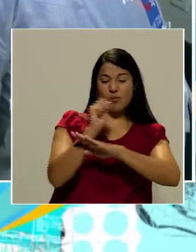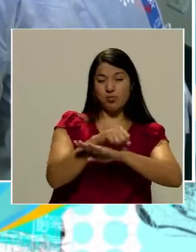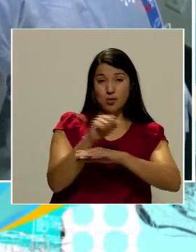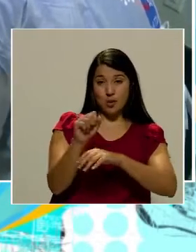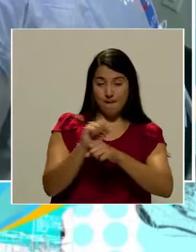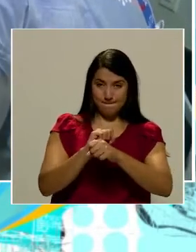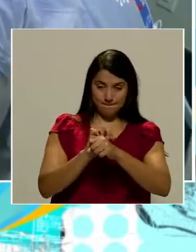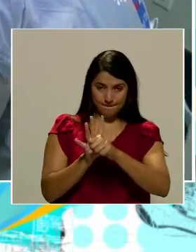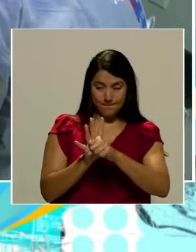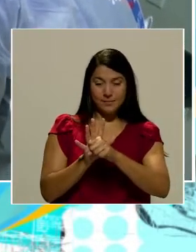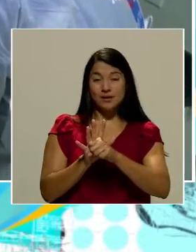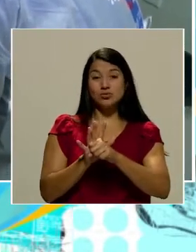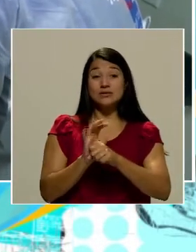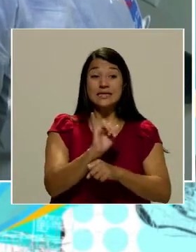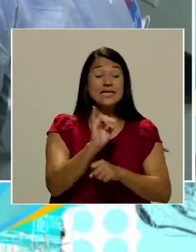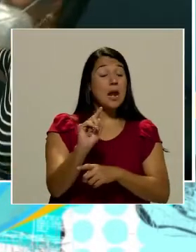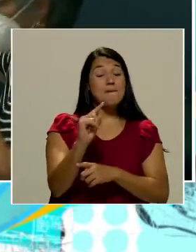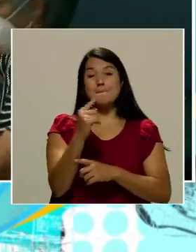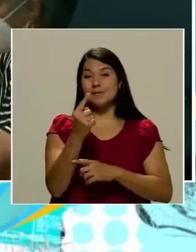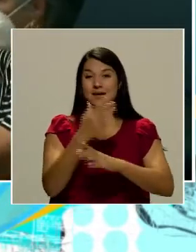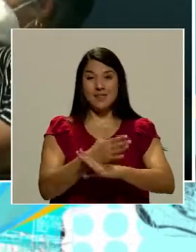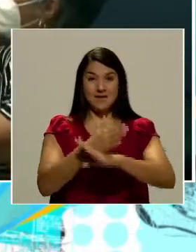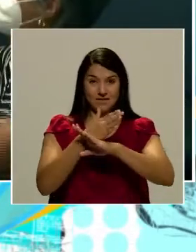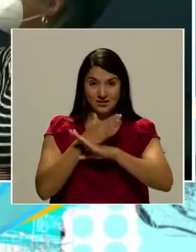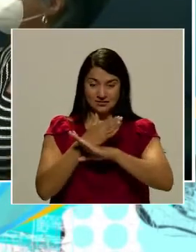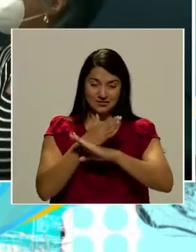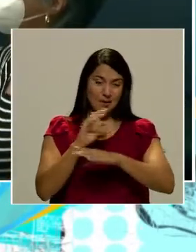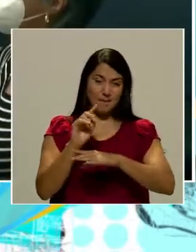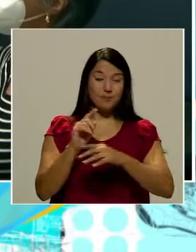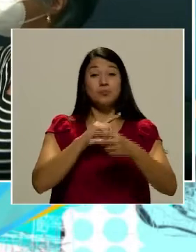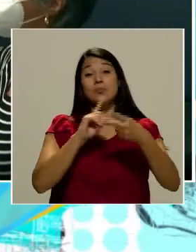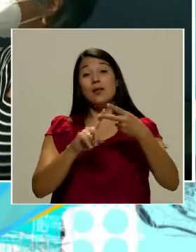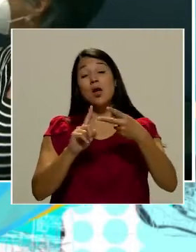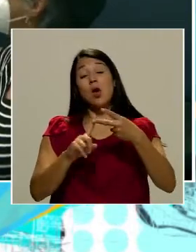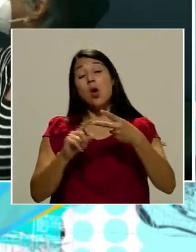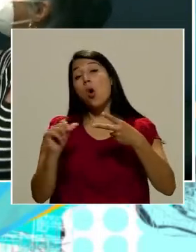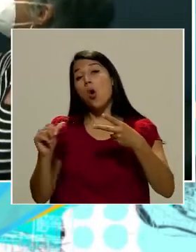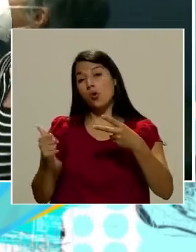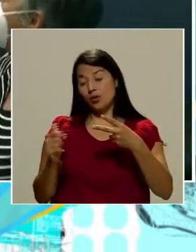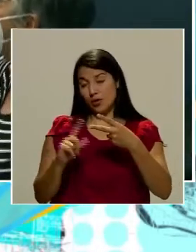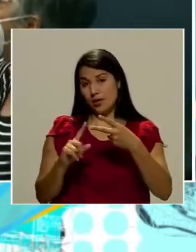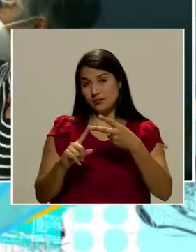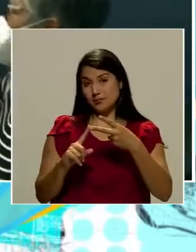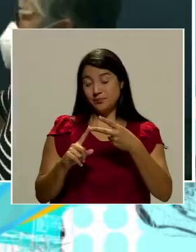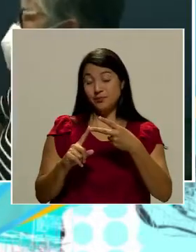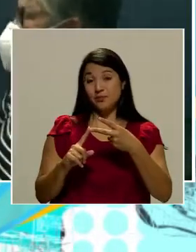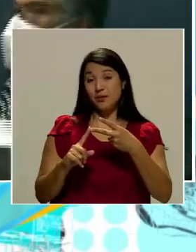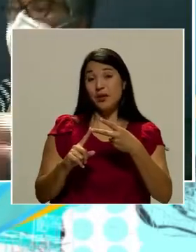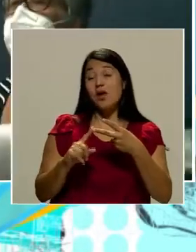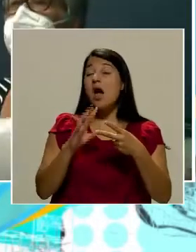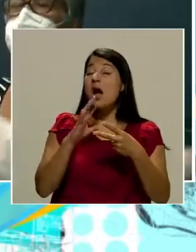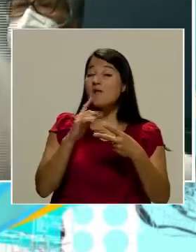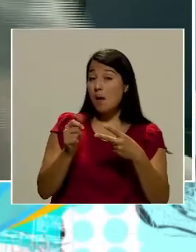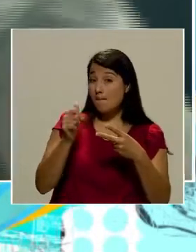la primera línea de defensa producida por la vacuna, y la otra que es quizás una que se habla muy poco,